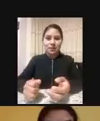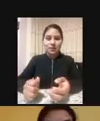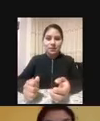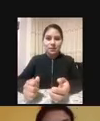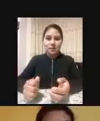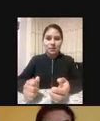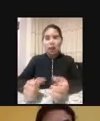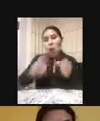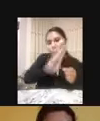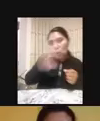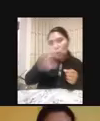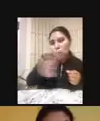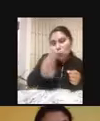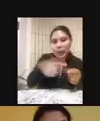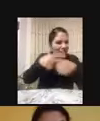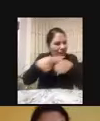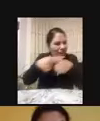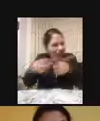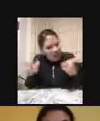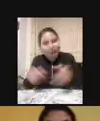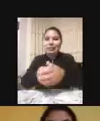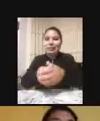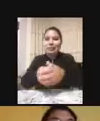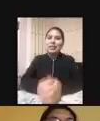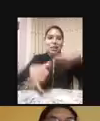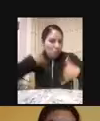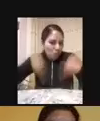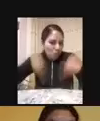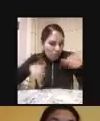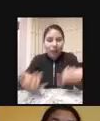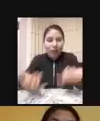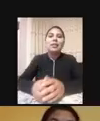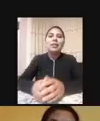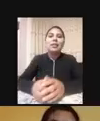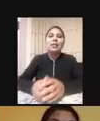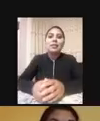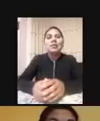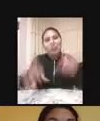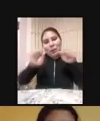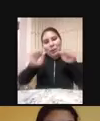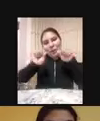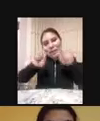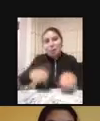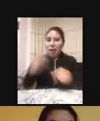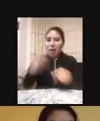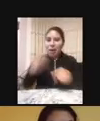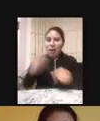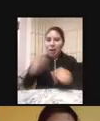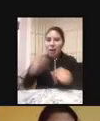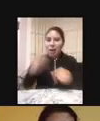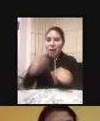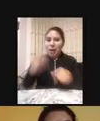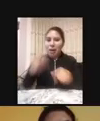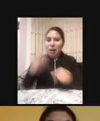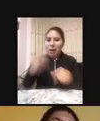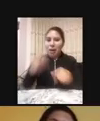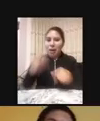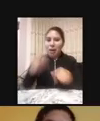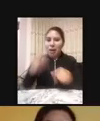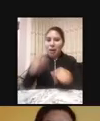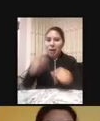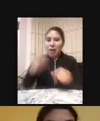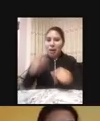diferentes medios que nos permitan establecer estas actividades que ya son más lúdicas o establecer juegos ya sea entre compañeros o